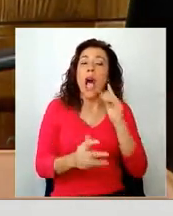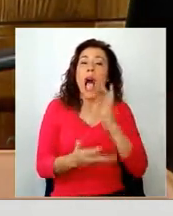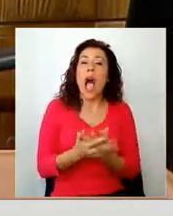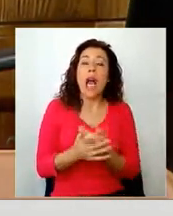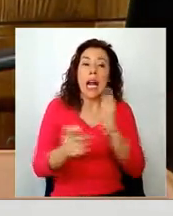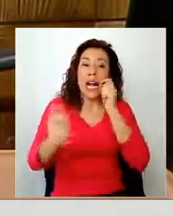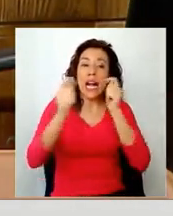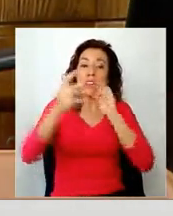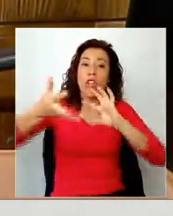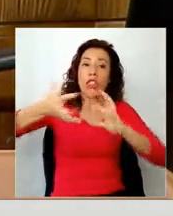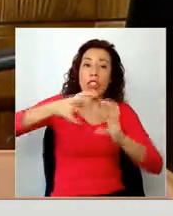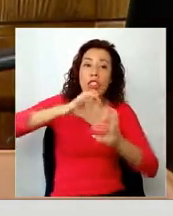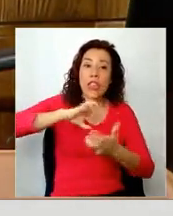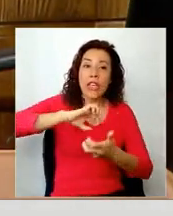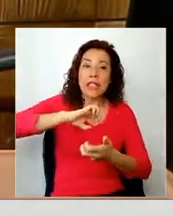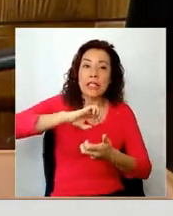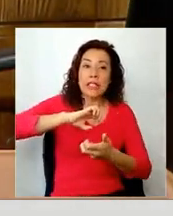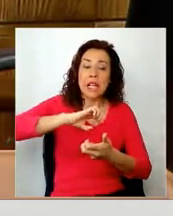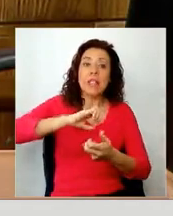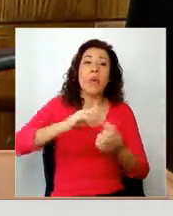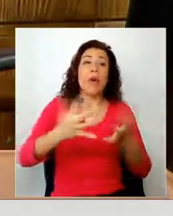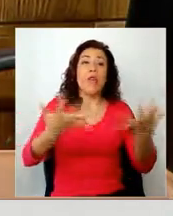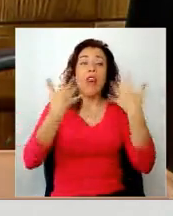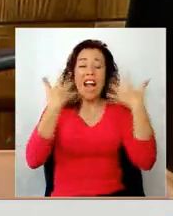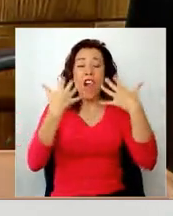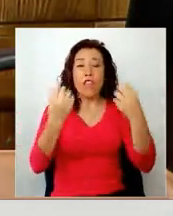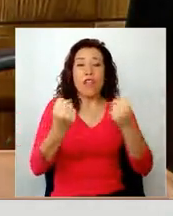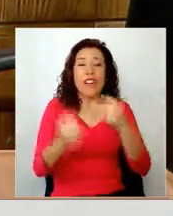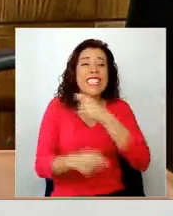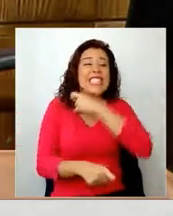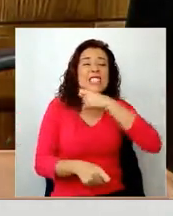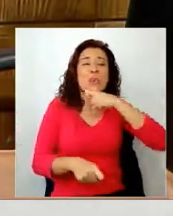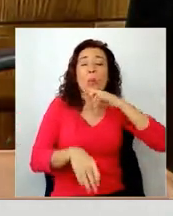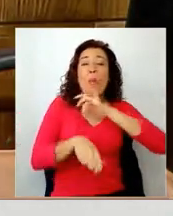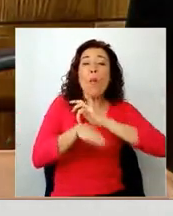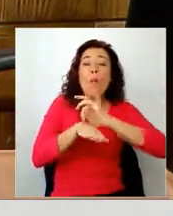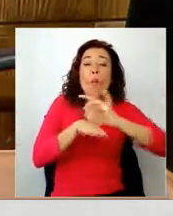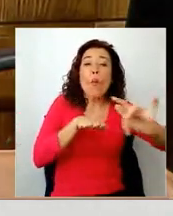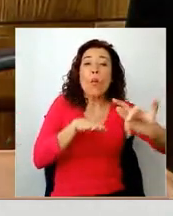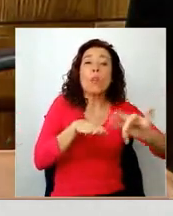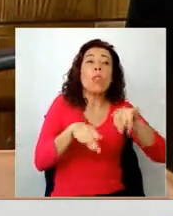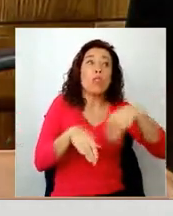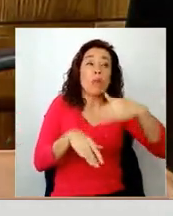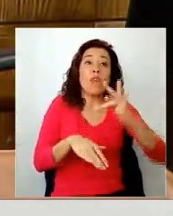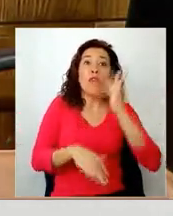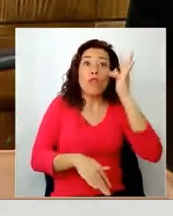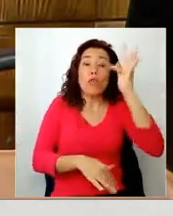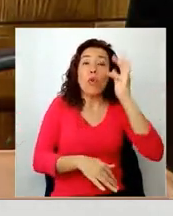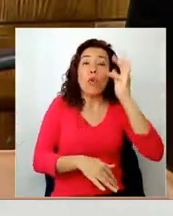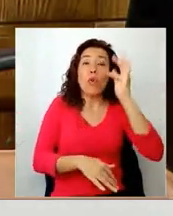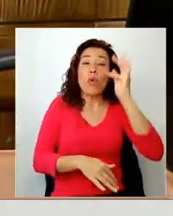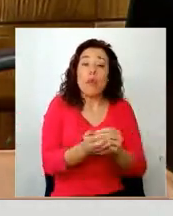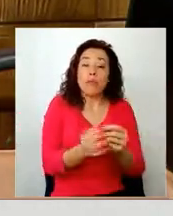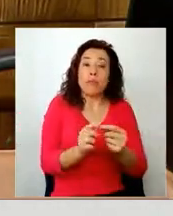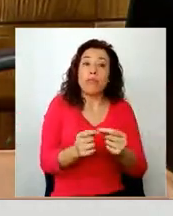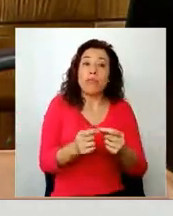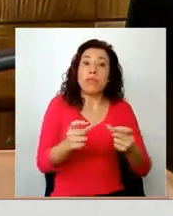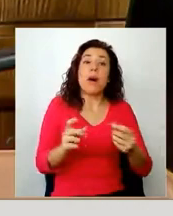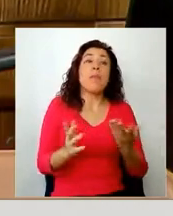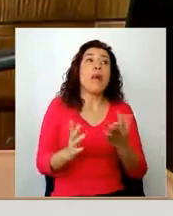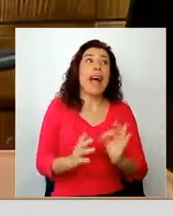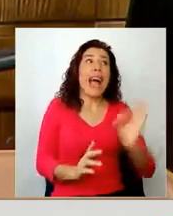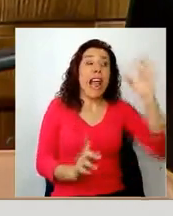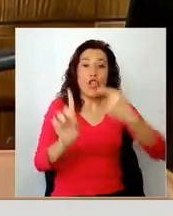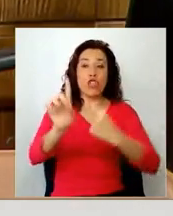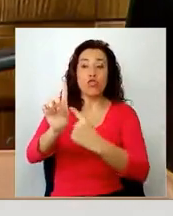desastres las zonas de calor la sequía cuestiones que Irán incrementándose por cada grado de temperatura que sube en el planeta lo